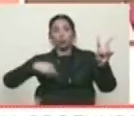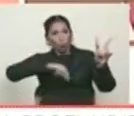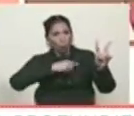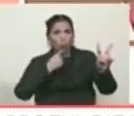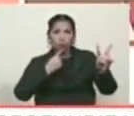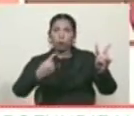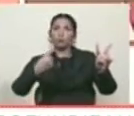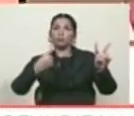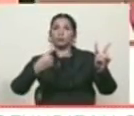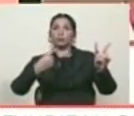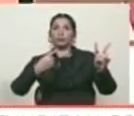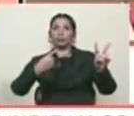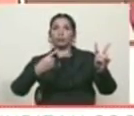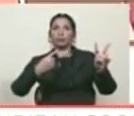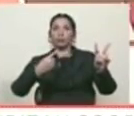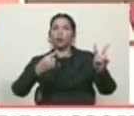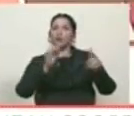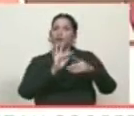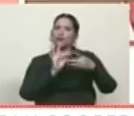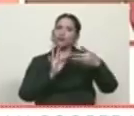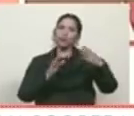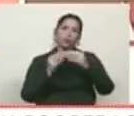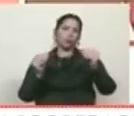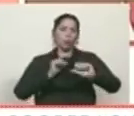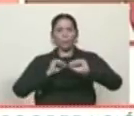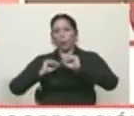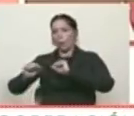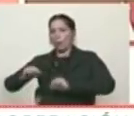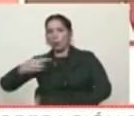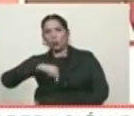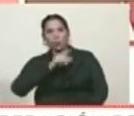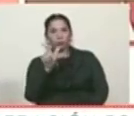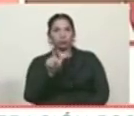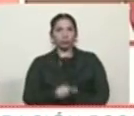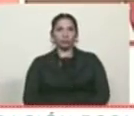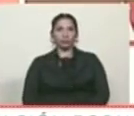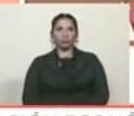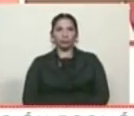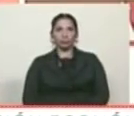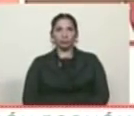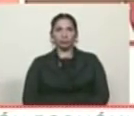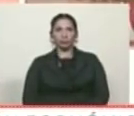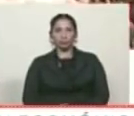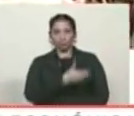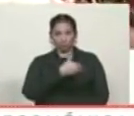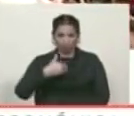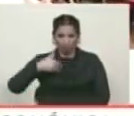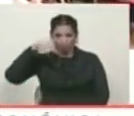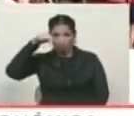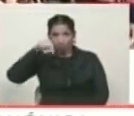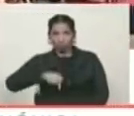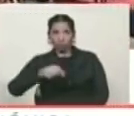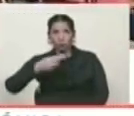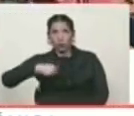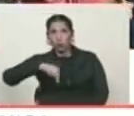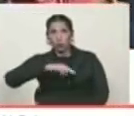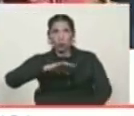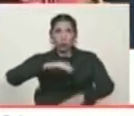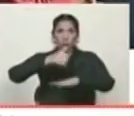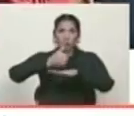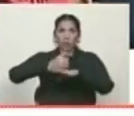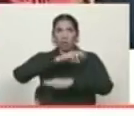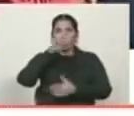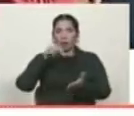decretado para el funcionamiento y toda la dinámica de nuestro partido. Queremos desde acá, desde nuestra dirección nacional,